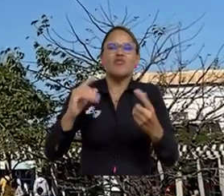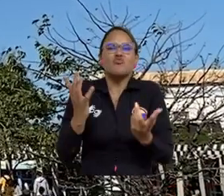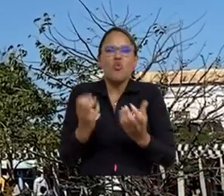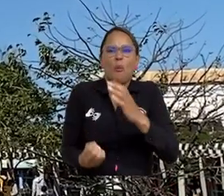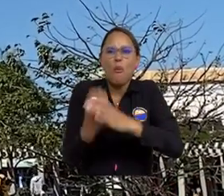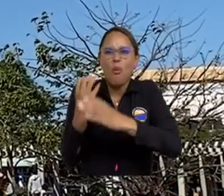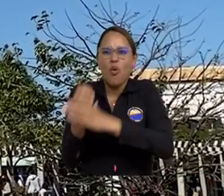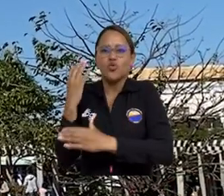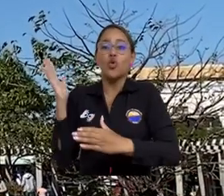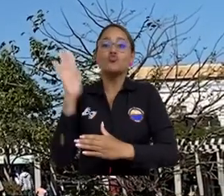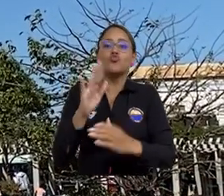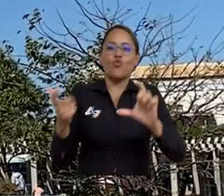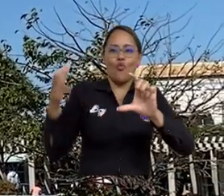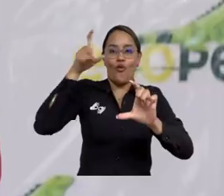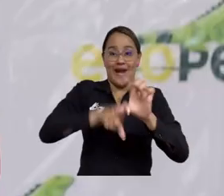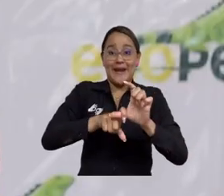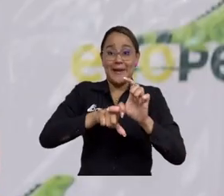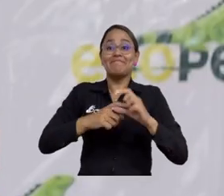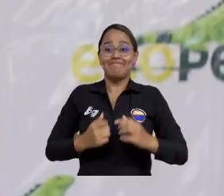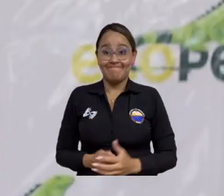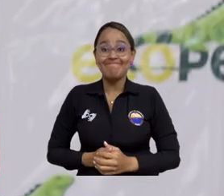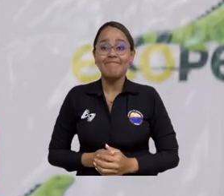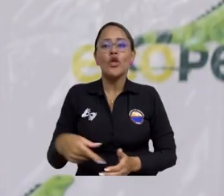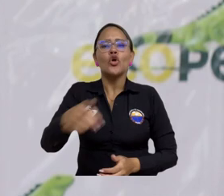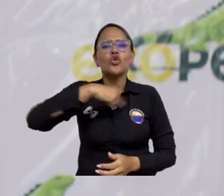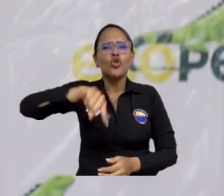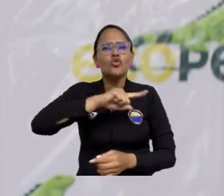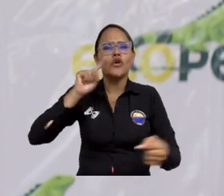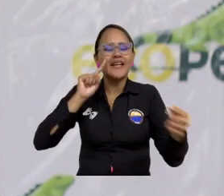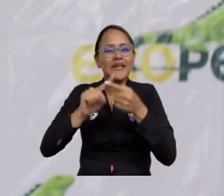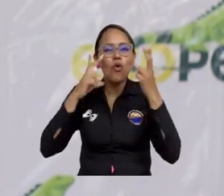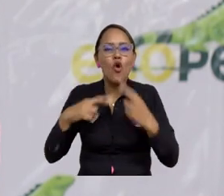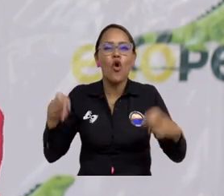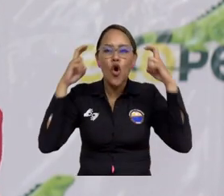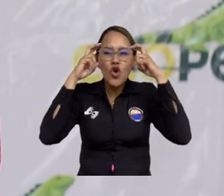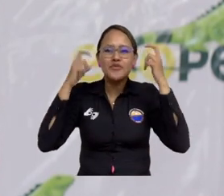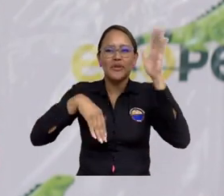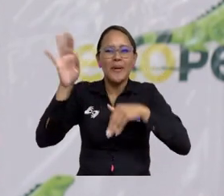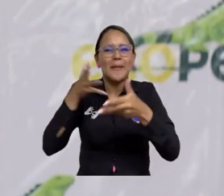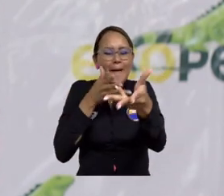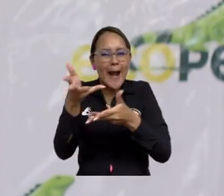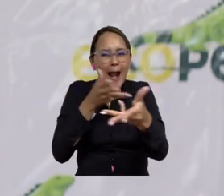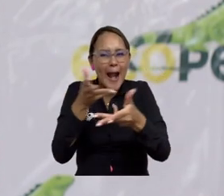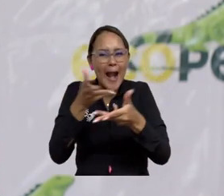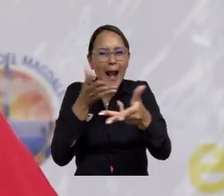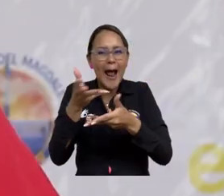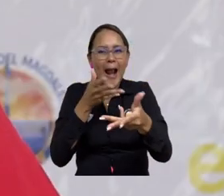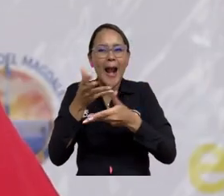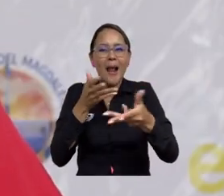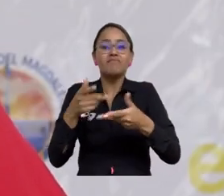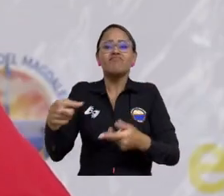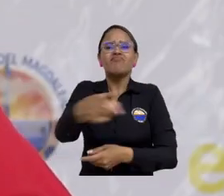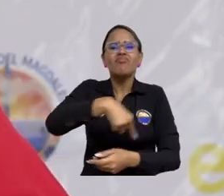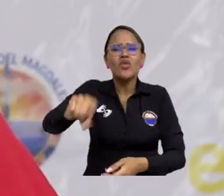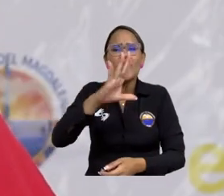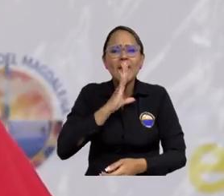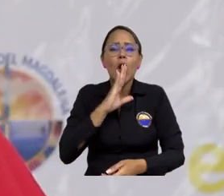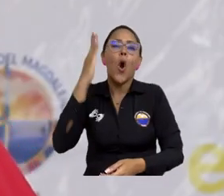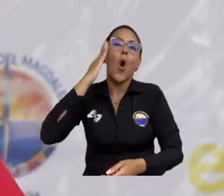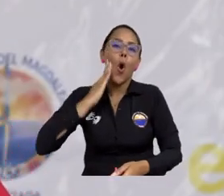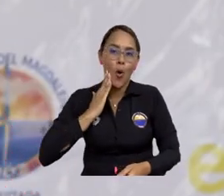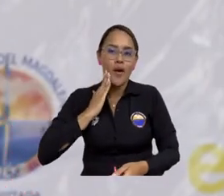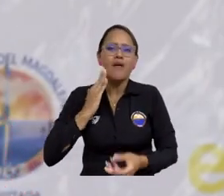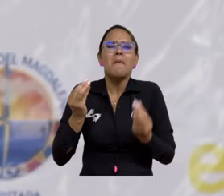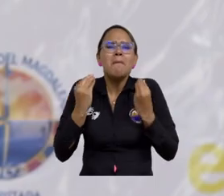en la Alta Guajira. A través de esta práctica nosotros lo que hacemos es transmitir nuestros conocimientos a